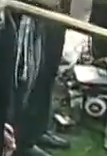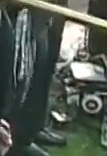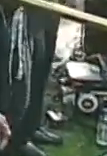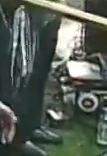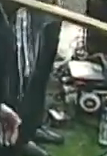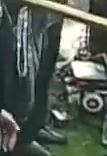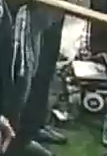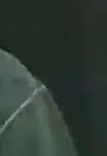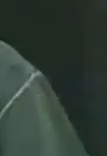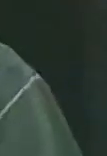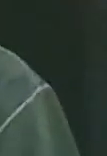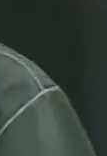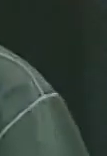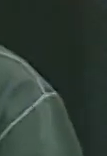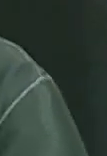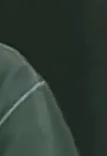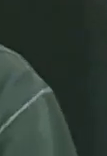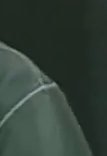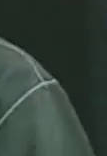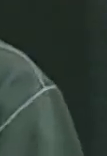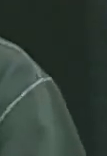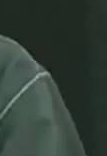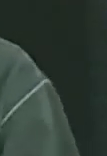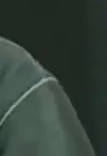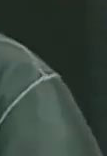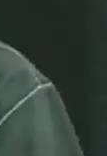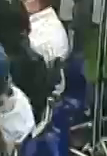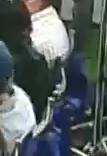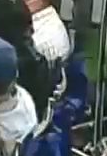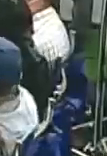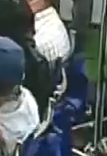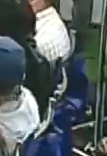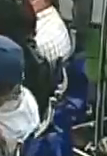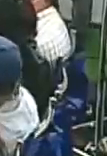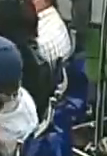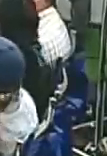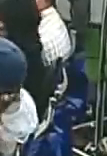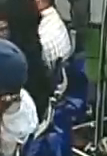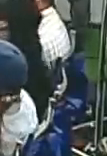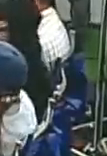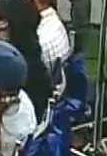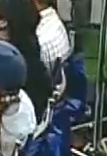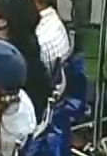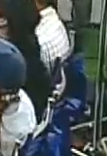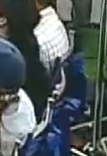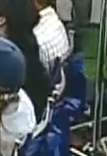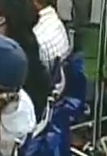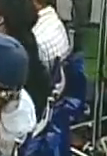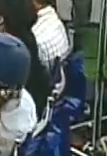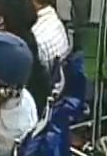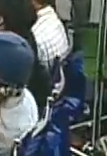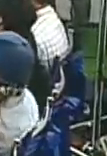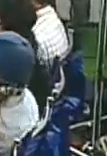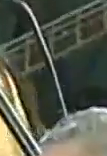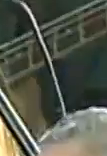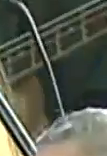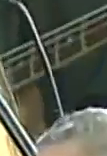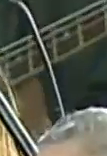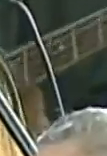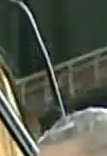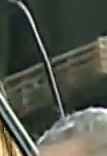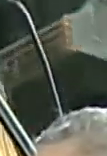militares escolares, la línea presidencial, que sigue la educación. Brigadas comunitarias, militares escolares,